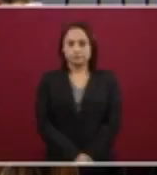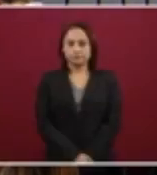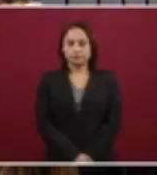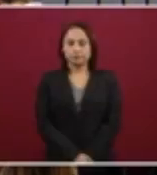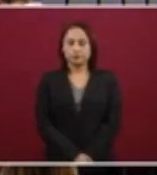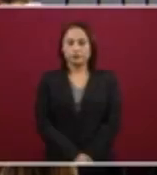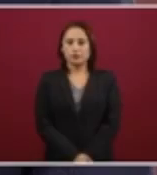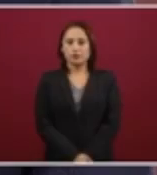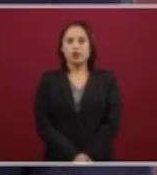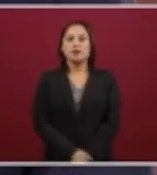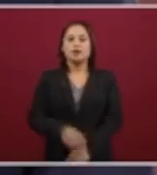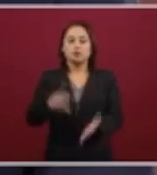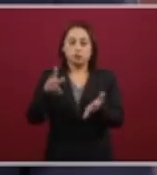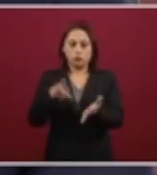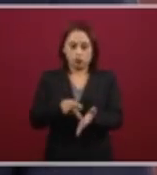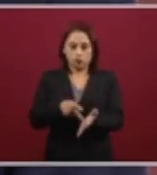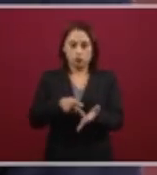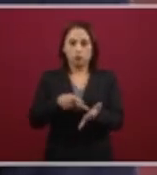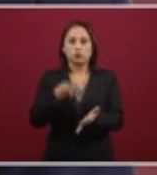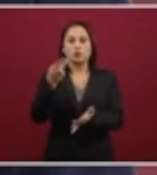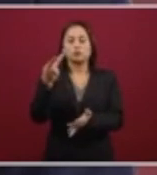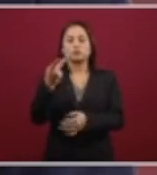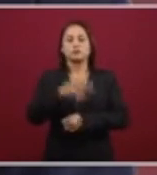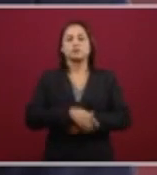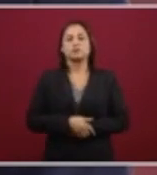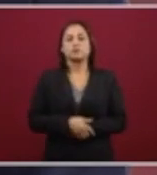volver a